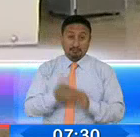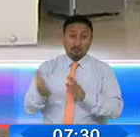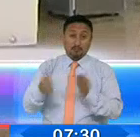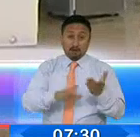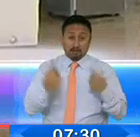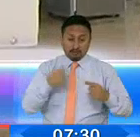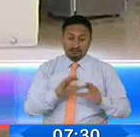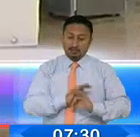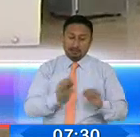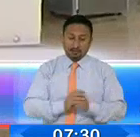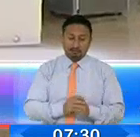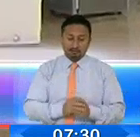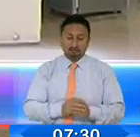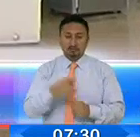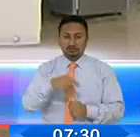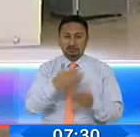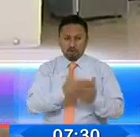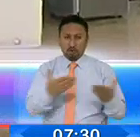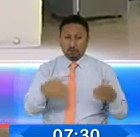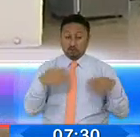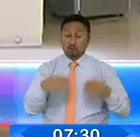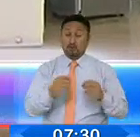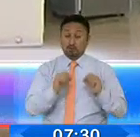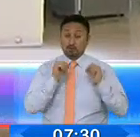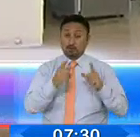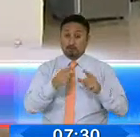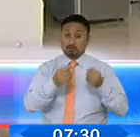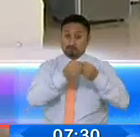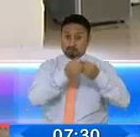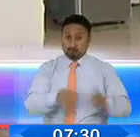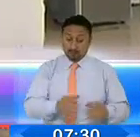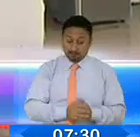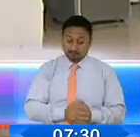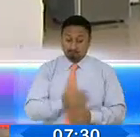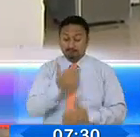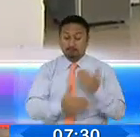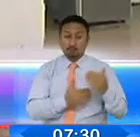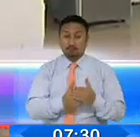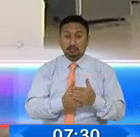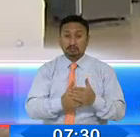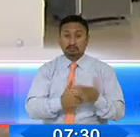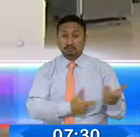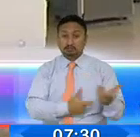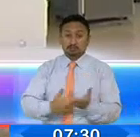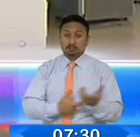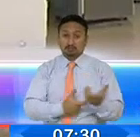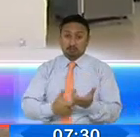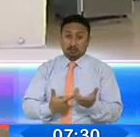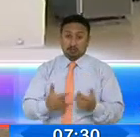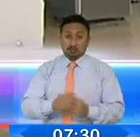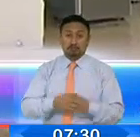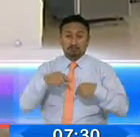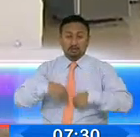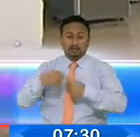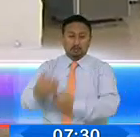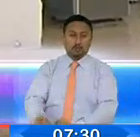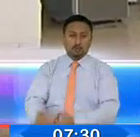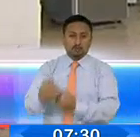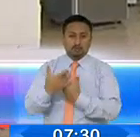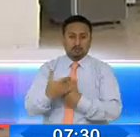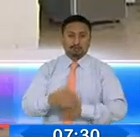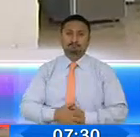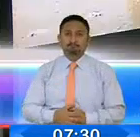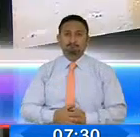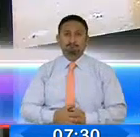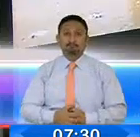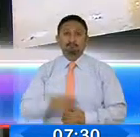solamente pérdidas materiales, cuantiosas pérdidas materiales, que en las próximas horas el Cuerpo de Bomberos de la ciudad dará un informe al respecto. Es